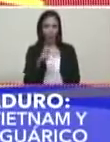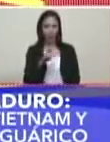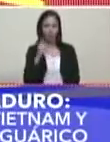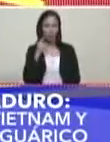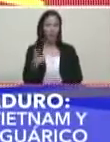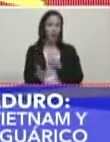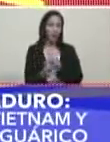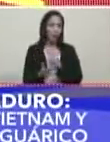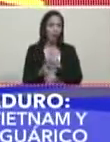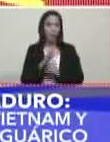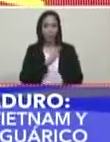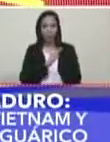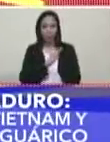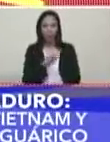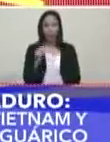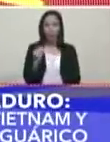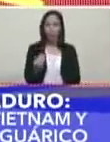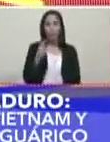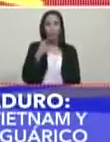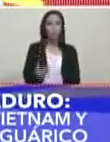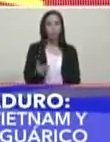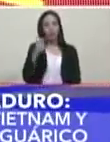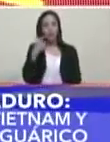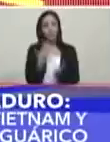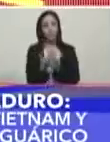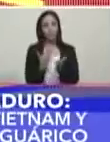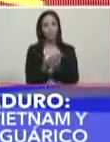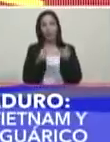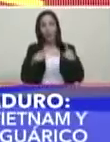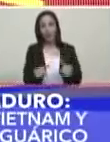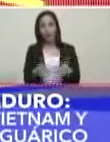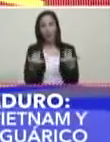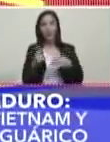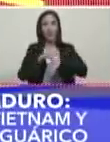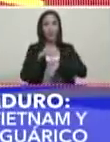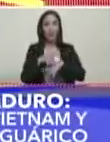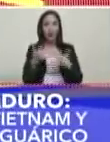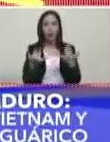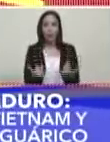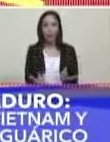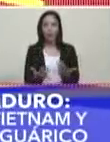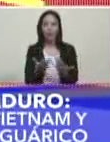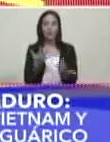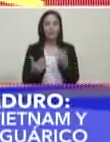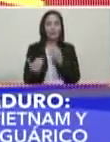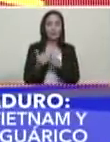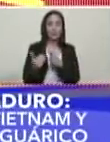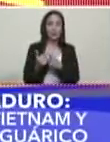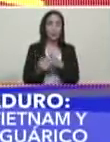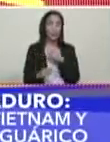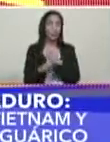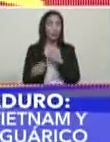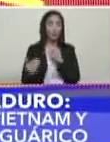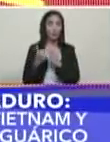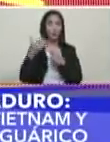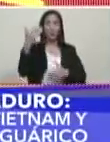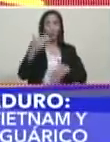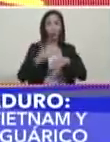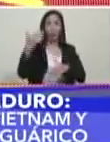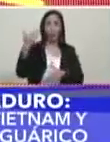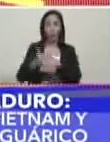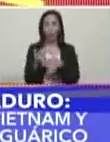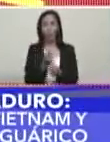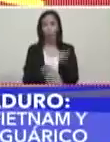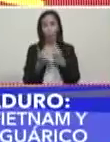autónomo, sólido, es en este momento de acechanza, amenazas, bloqueo económico.